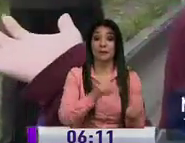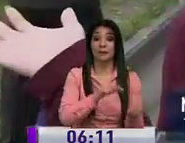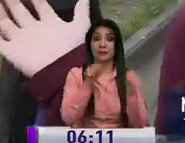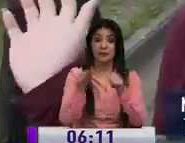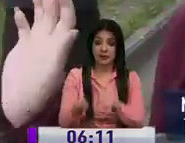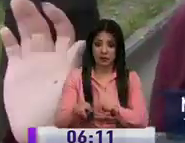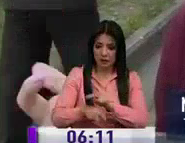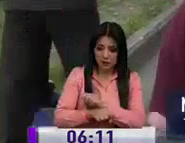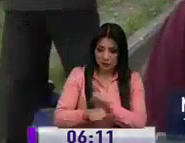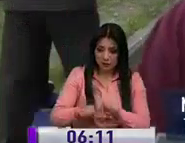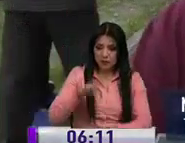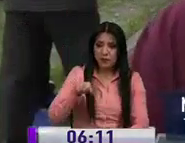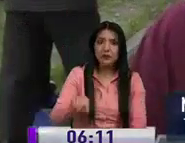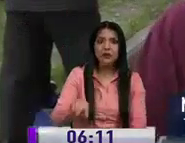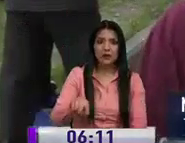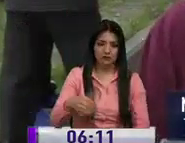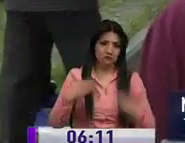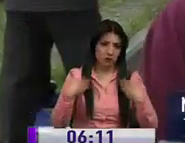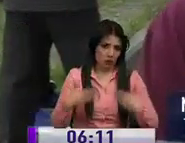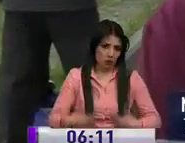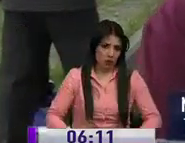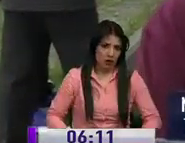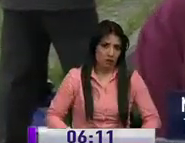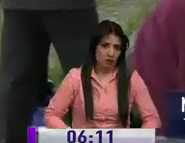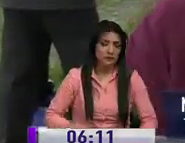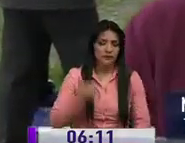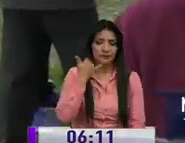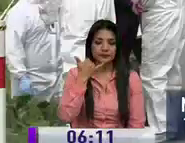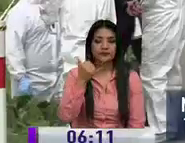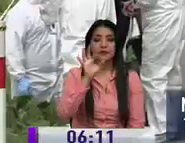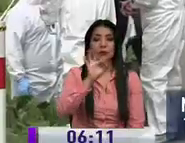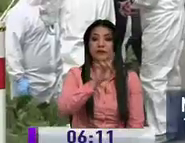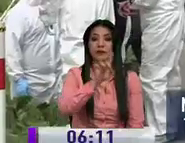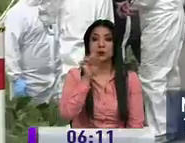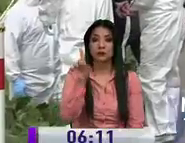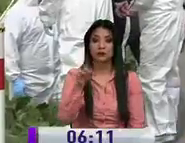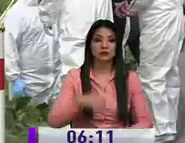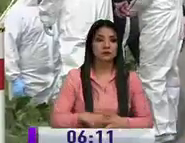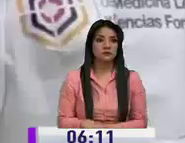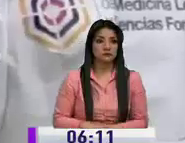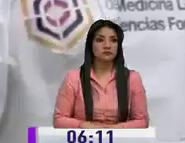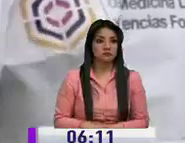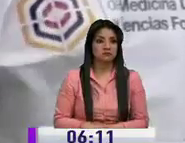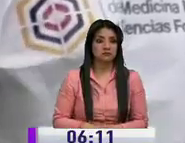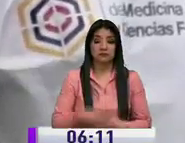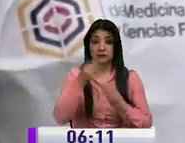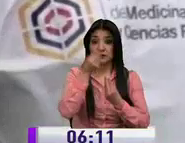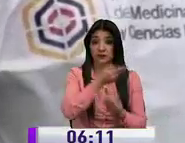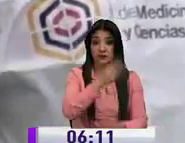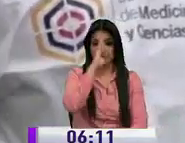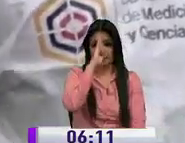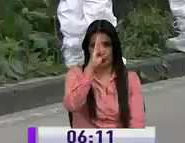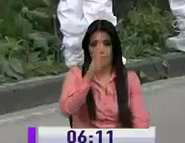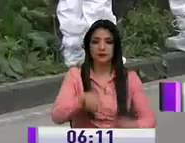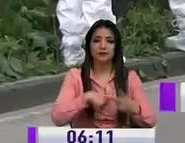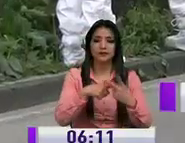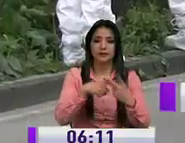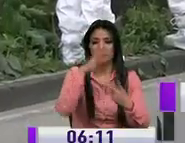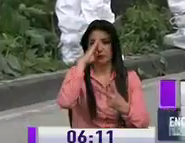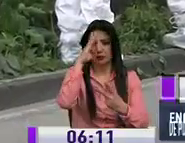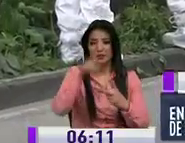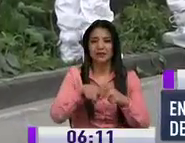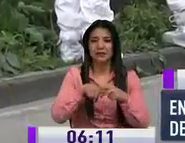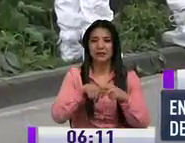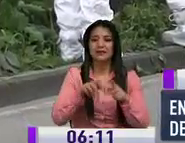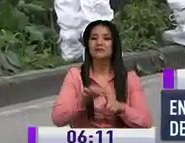y vieron que es un cuerpo, entonces llamaron al 911. Conocido del hecho, miembros de la policía del lugar, así como de criminalística, llegaron al lugar para